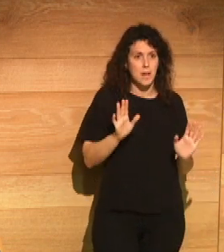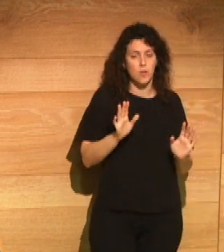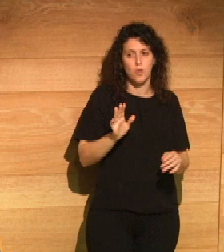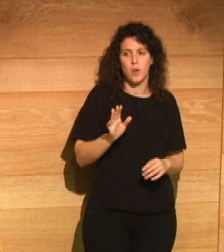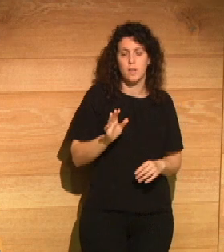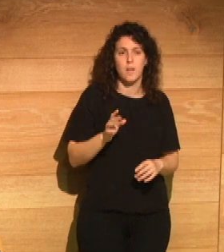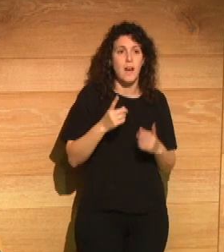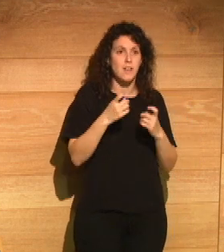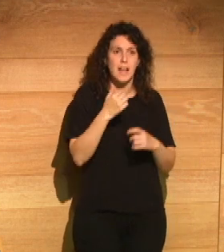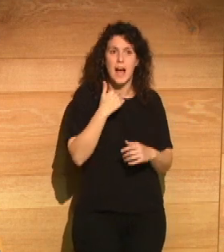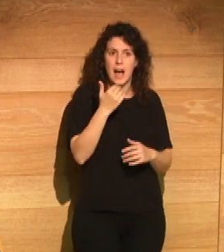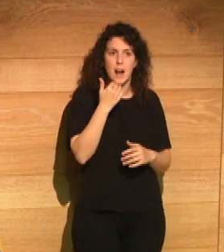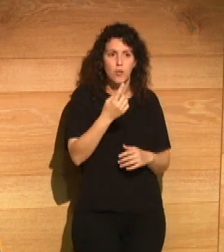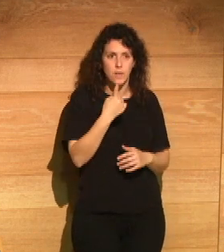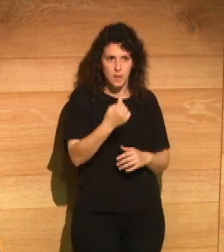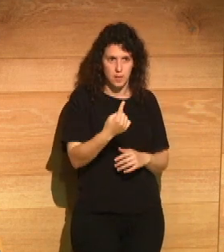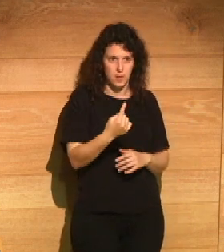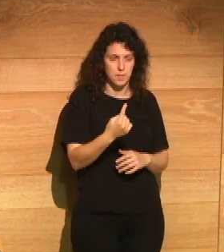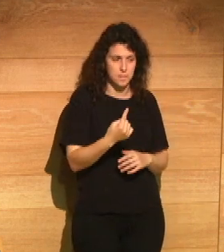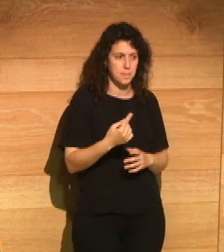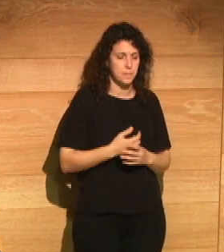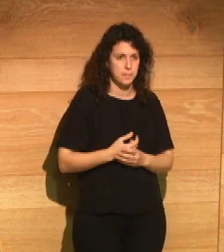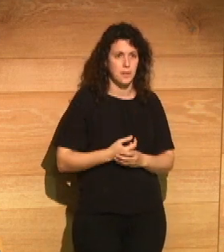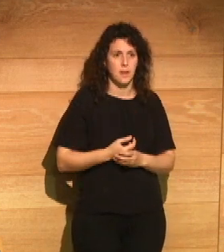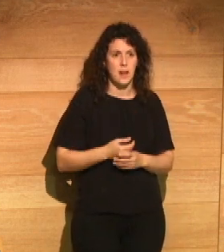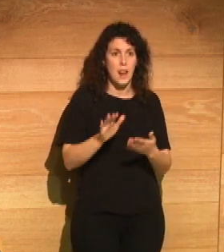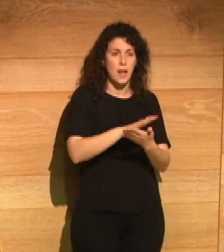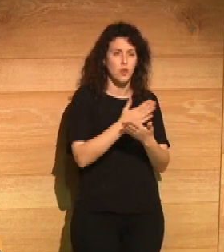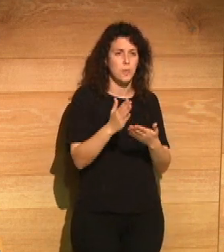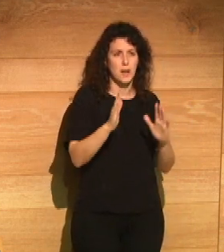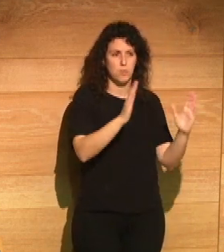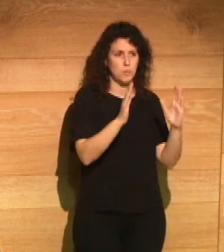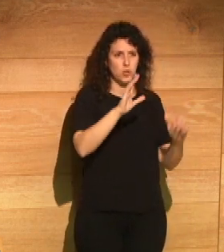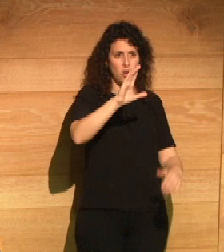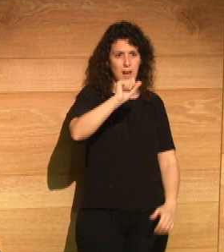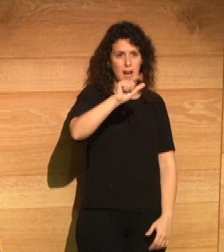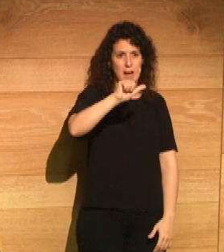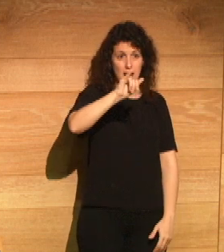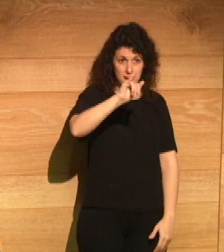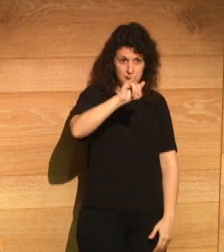dijimos y que ya, pero bueno, la novela transcurre en Cali,